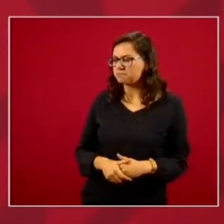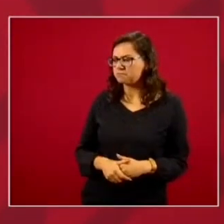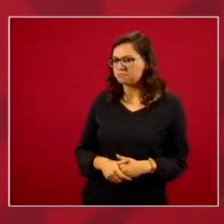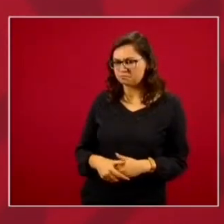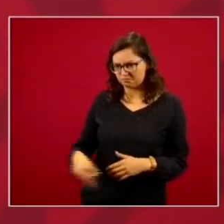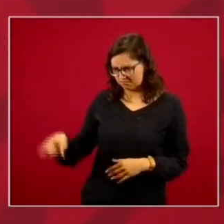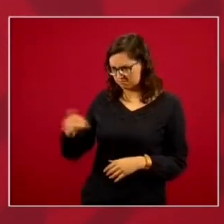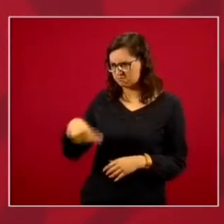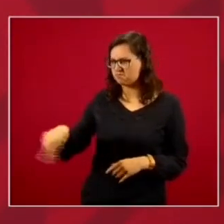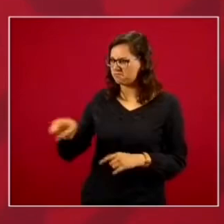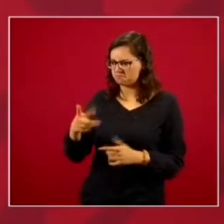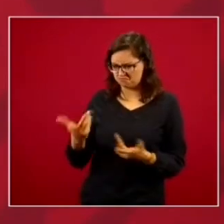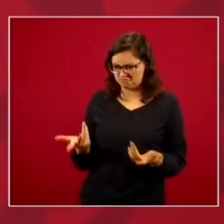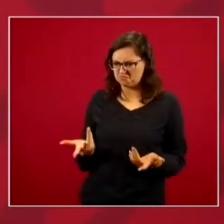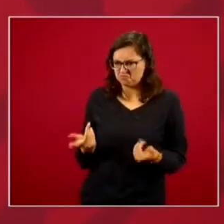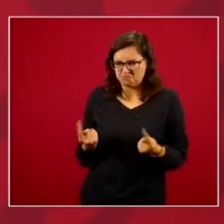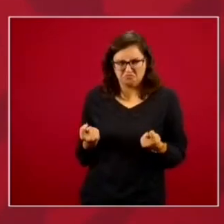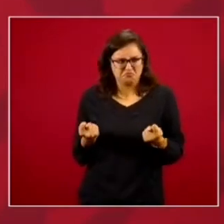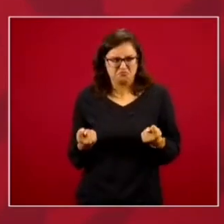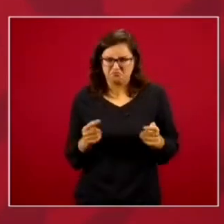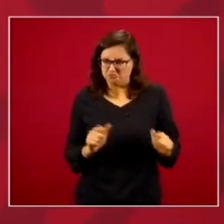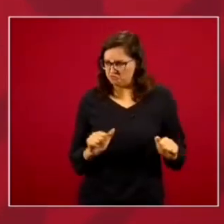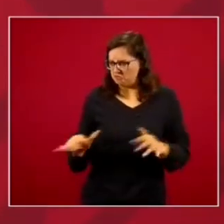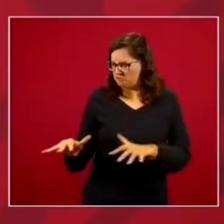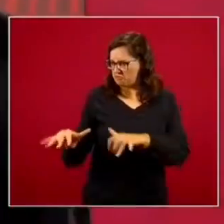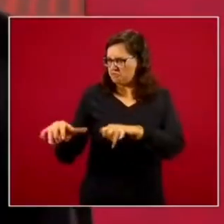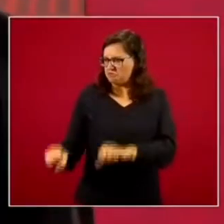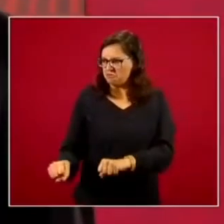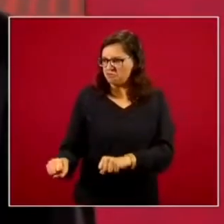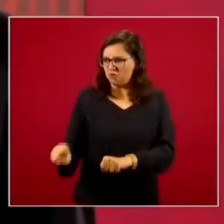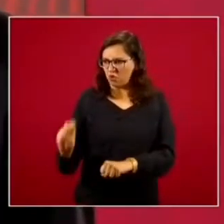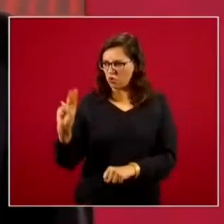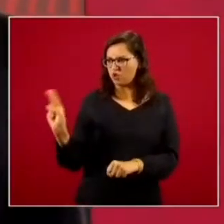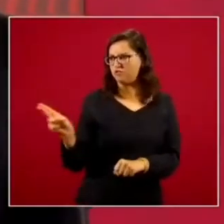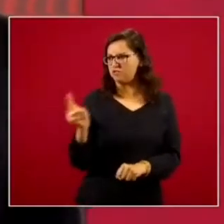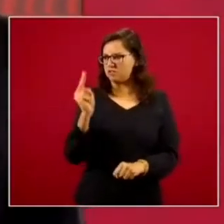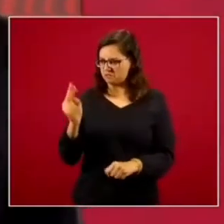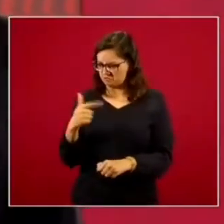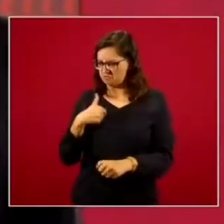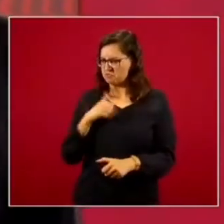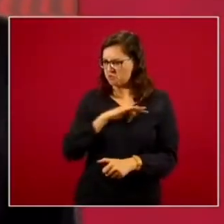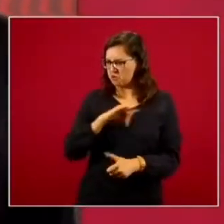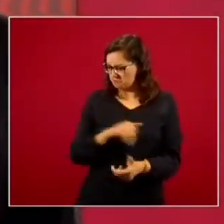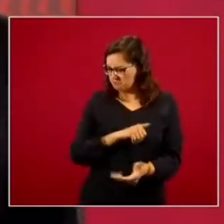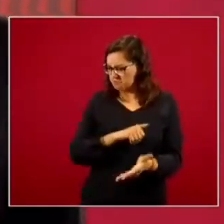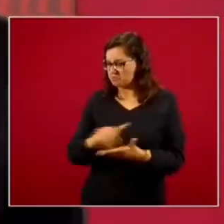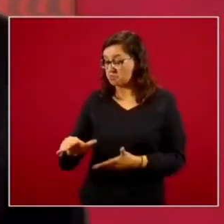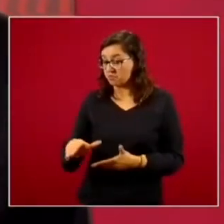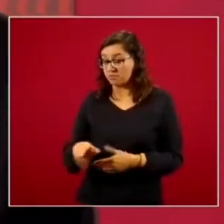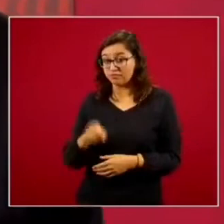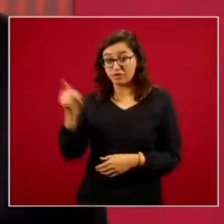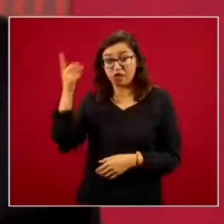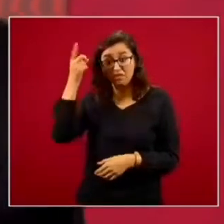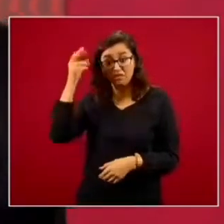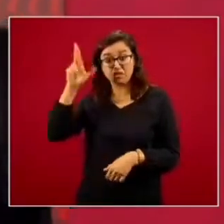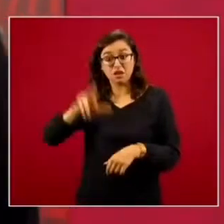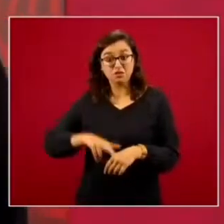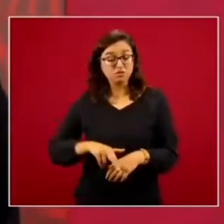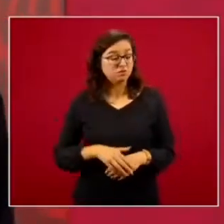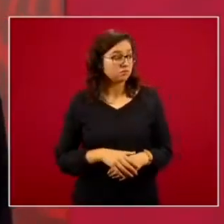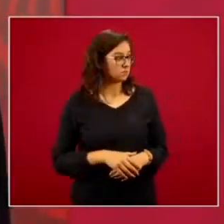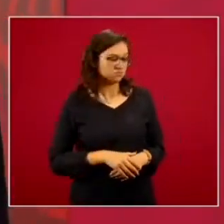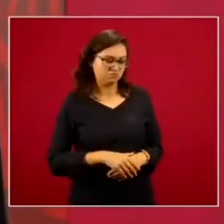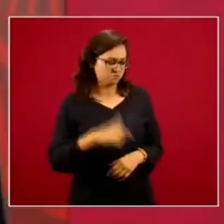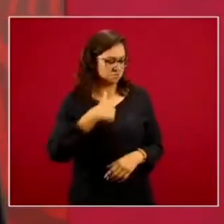a los que estaban tomando la universidad. Y don Pablo prefirió